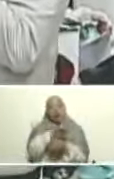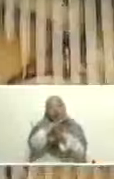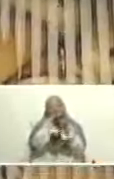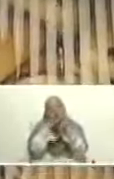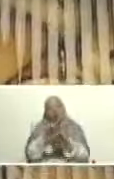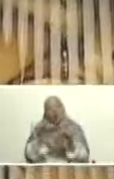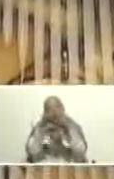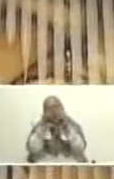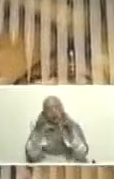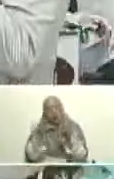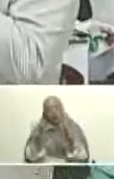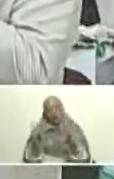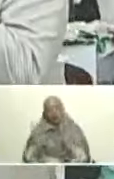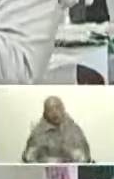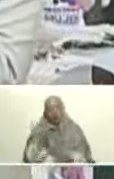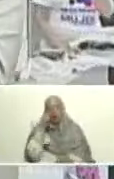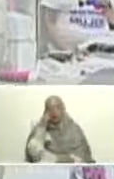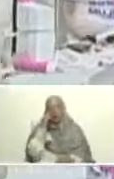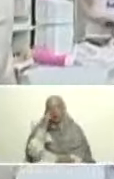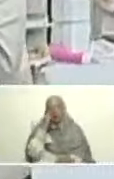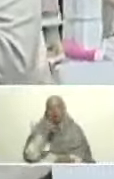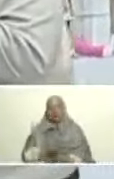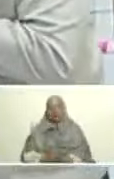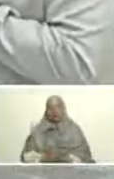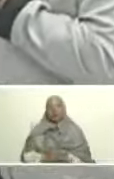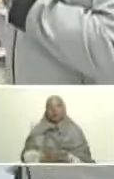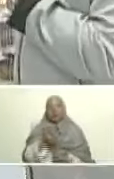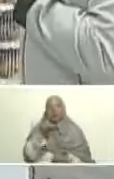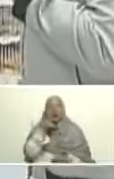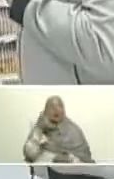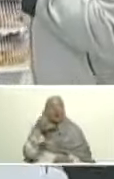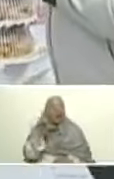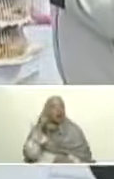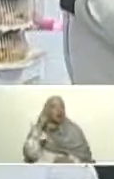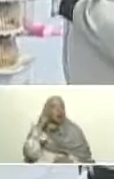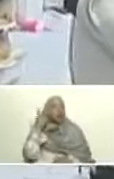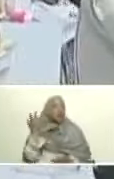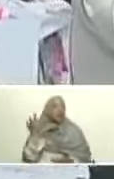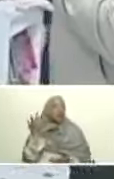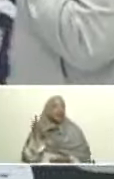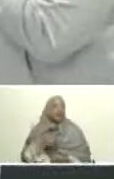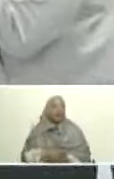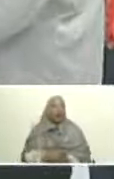Naiguatá. Y por aquí tenemos a